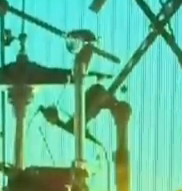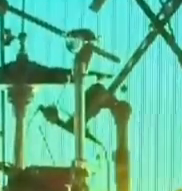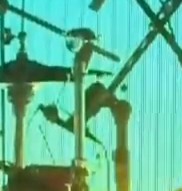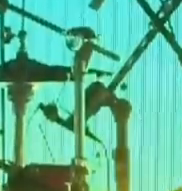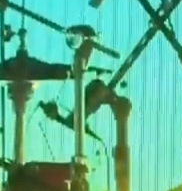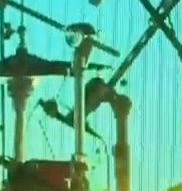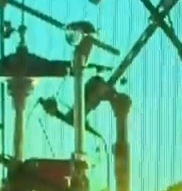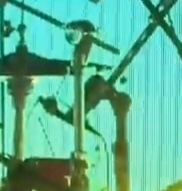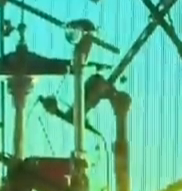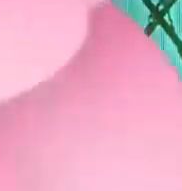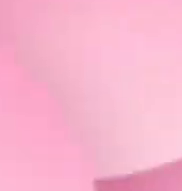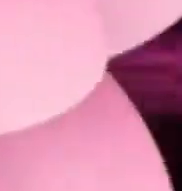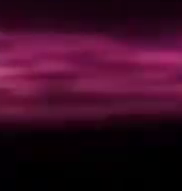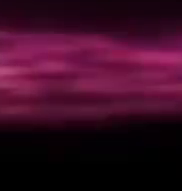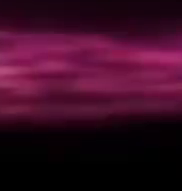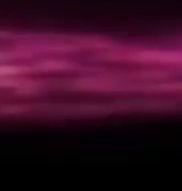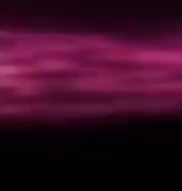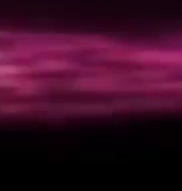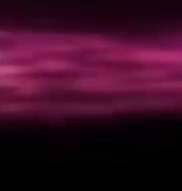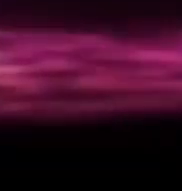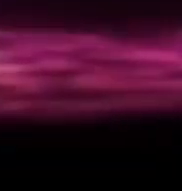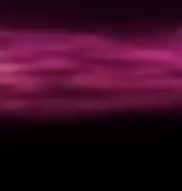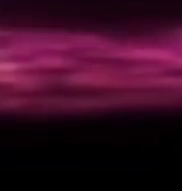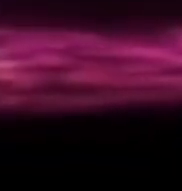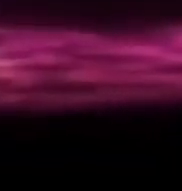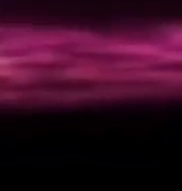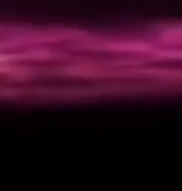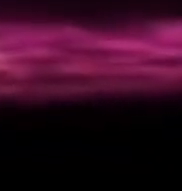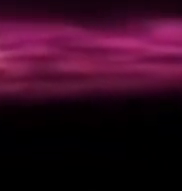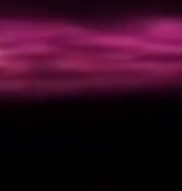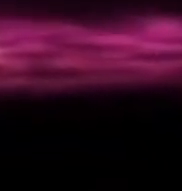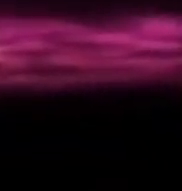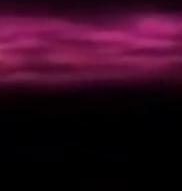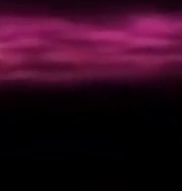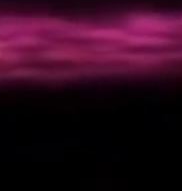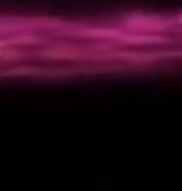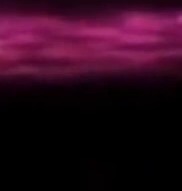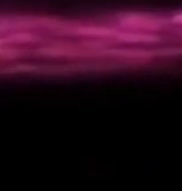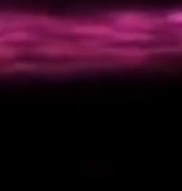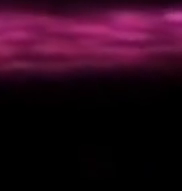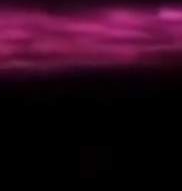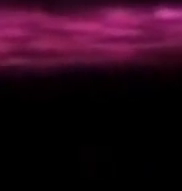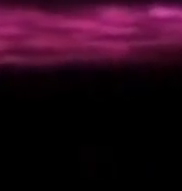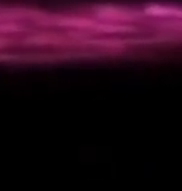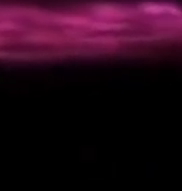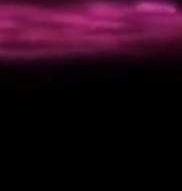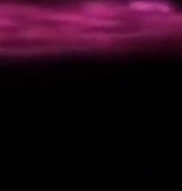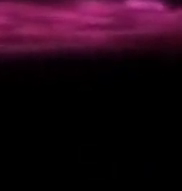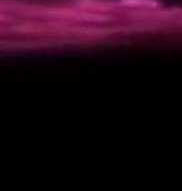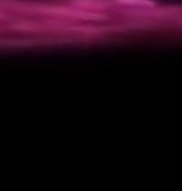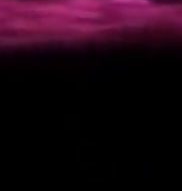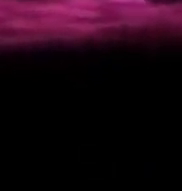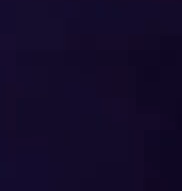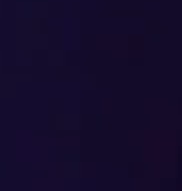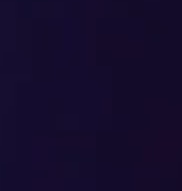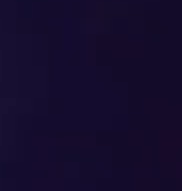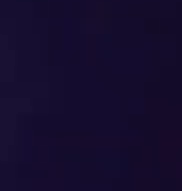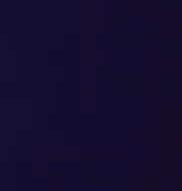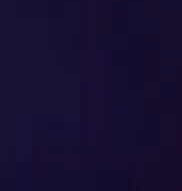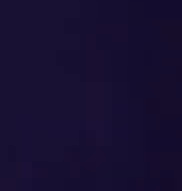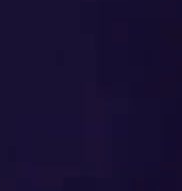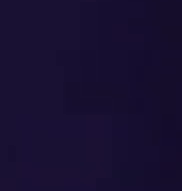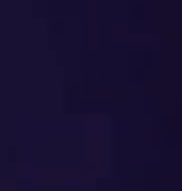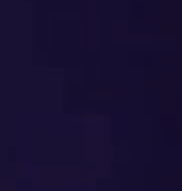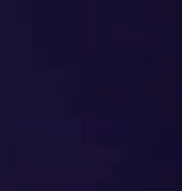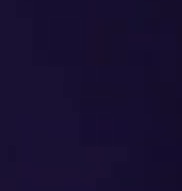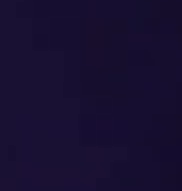cerrar esta gran fiesta, el concierto Otra Vez Juntos con Armando Manzanero y Susana Zabaleta, en punto de